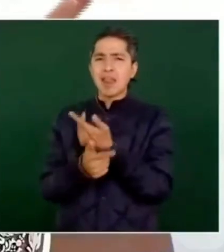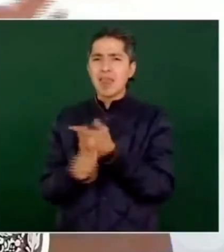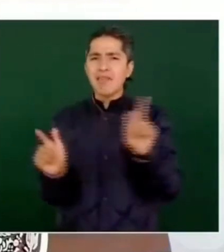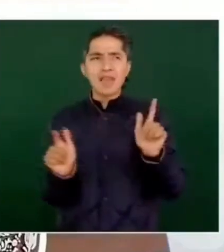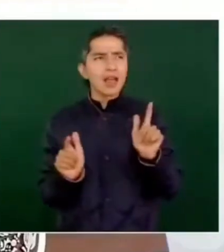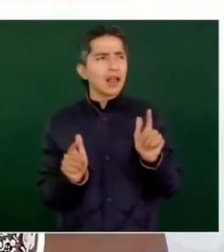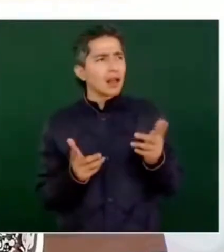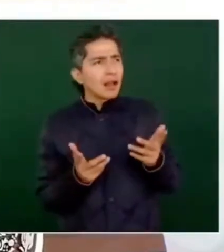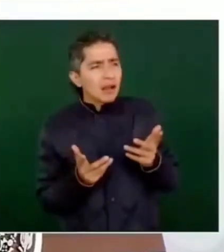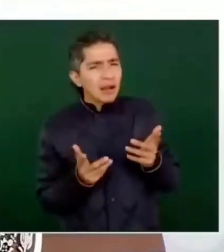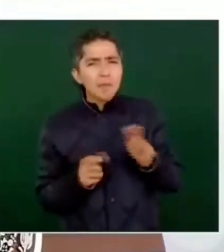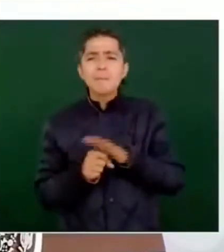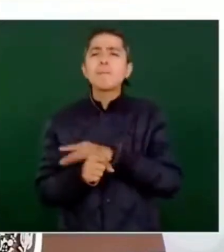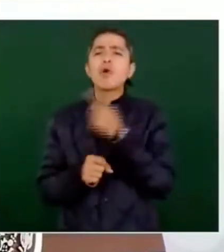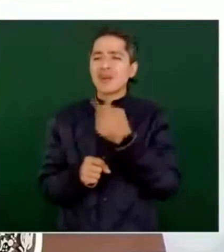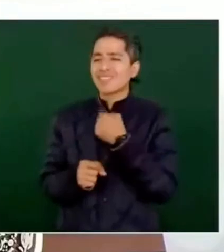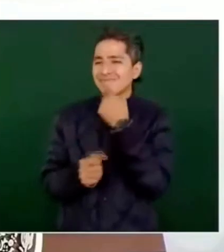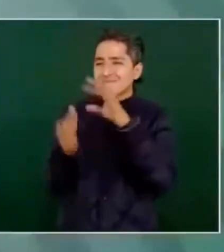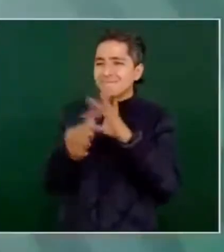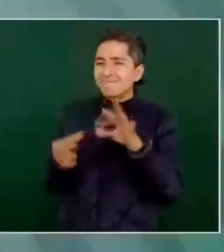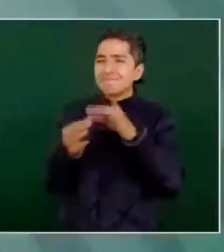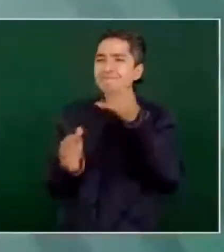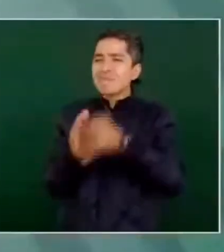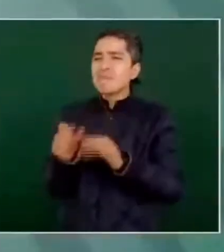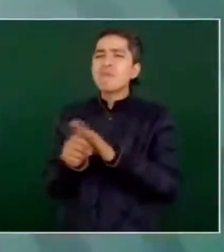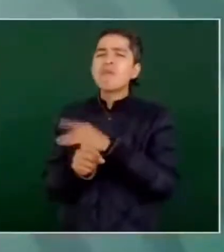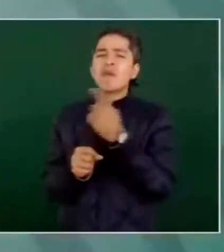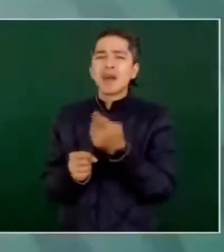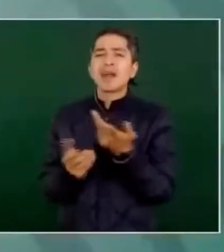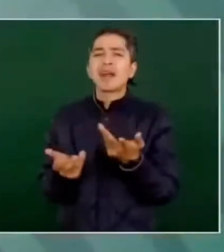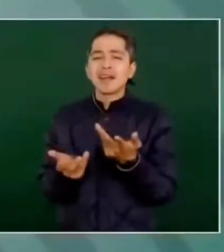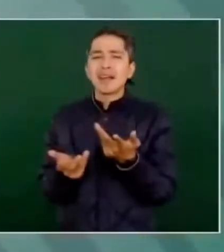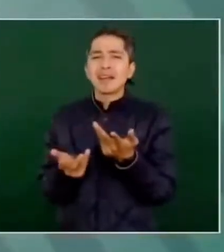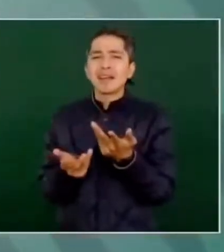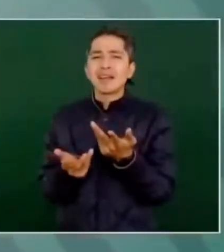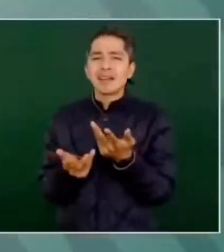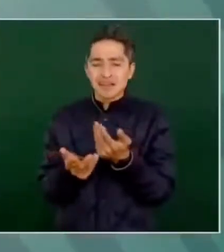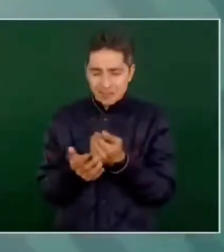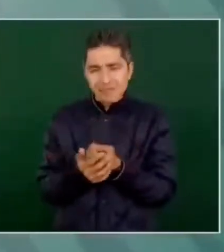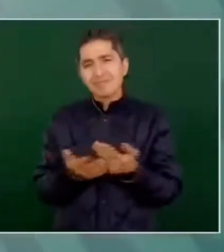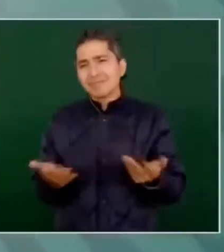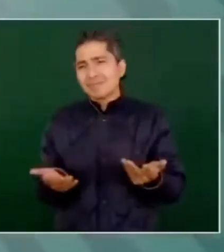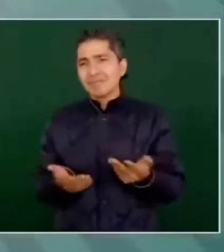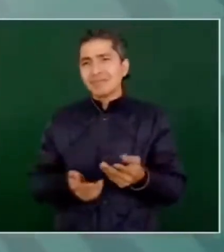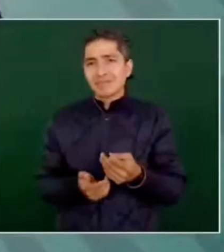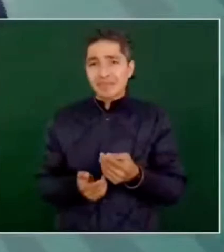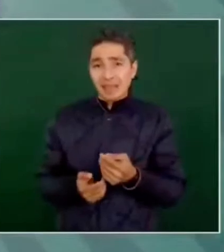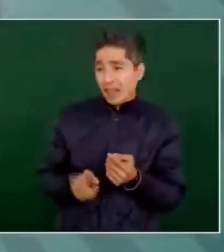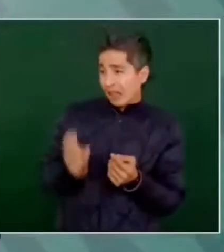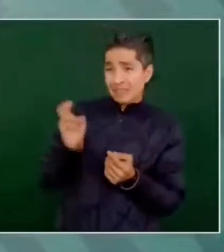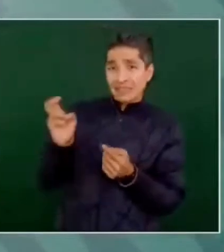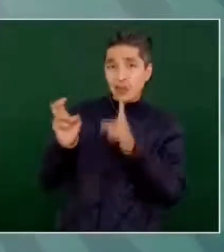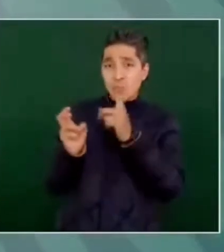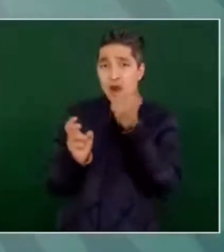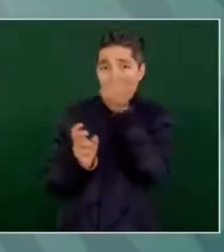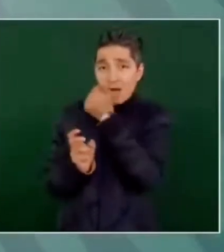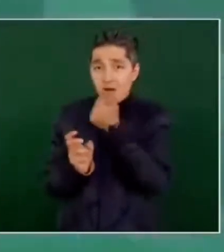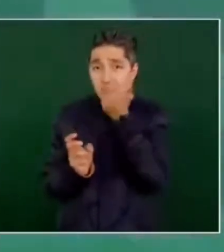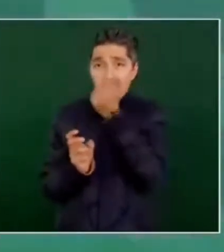qué este contexto? Porque resulta que un alumno de estos, pero yo no sé si